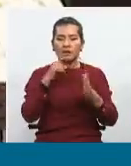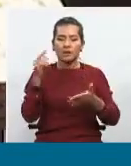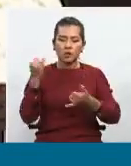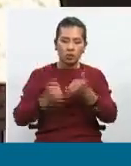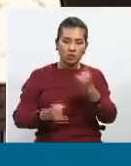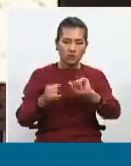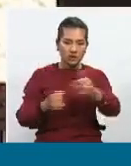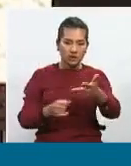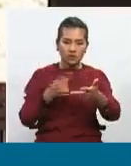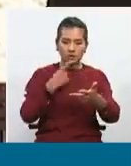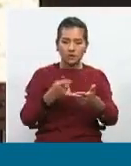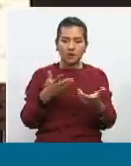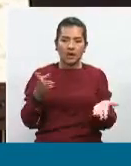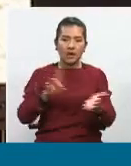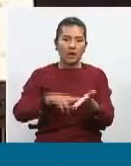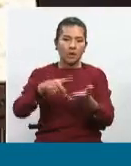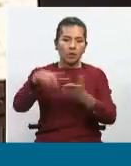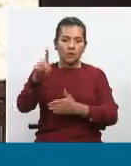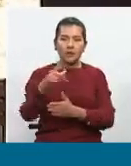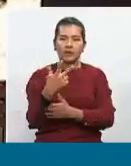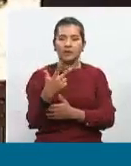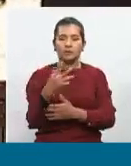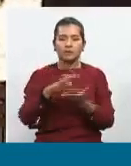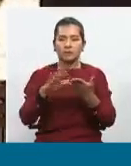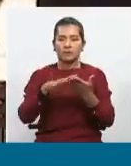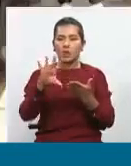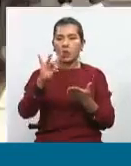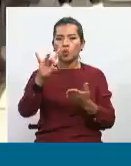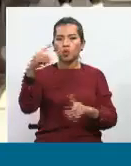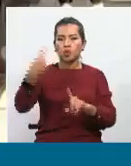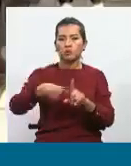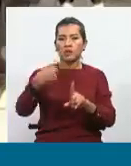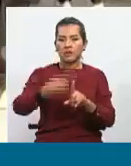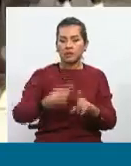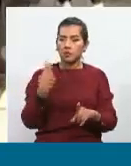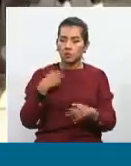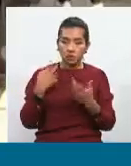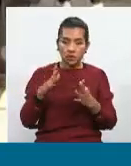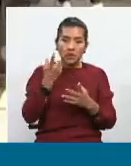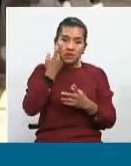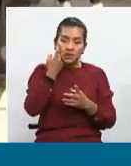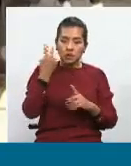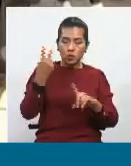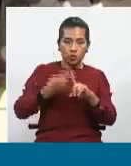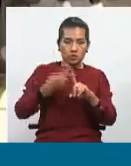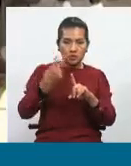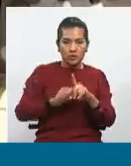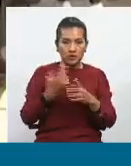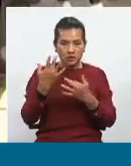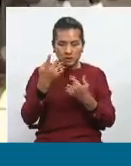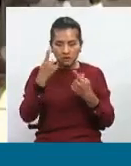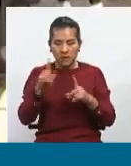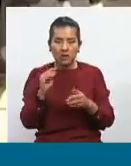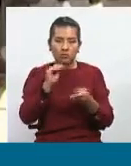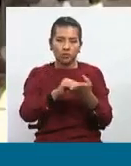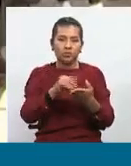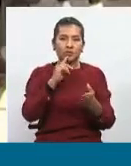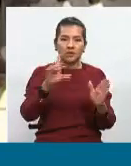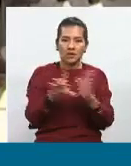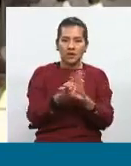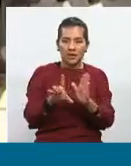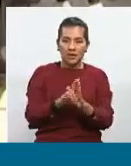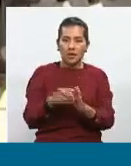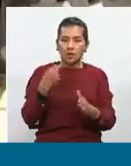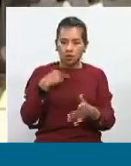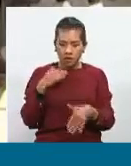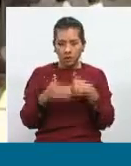tercera 8 meses para poder aprobar la política. Y ha pasado un par de meses desde la vigencia de la mencionada ley.